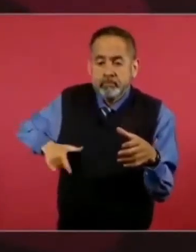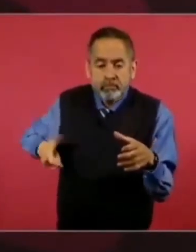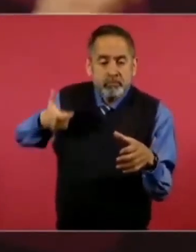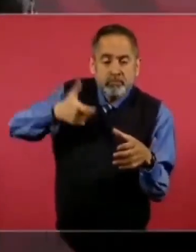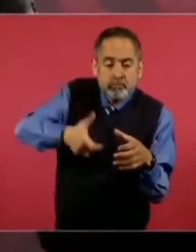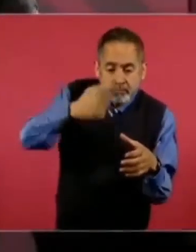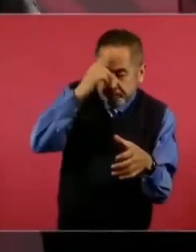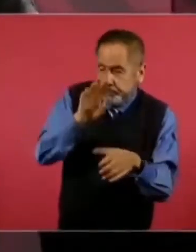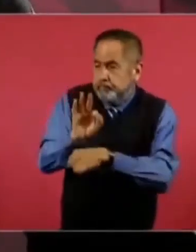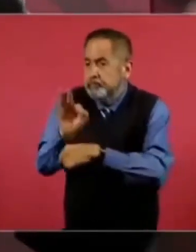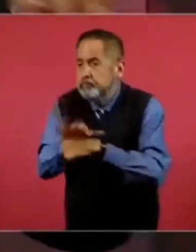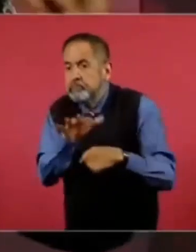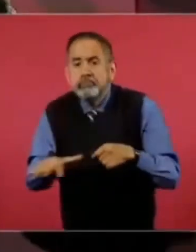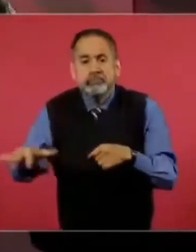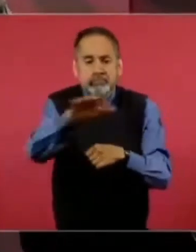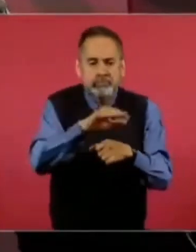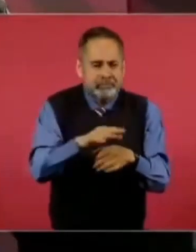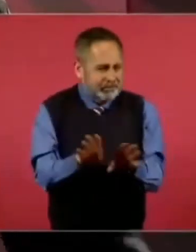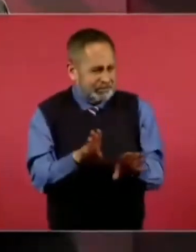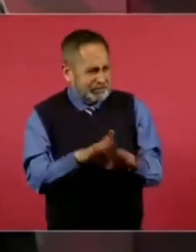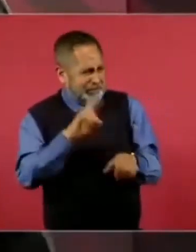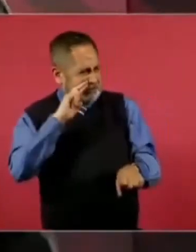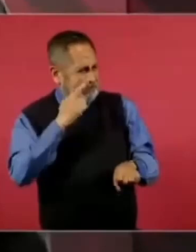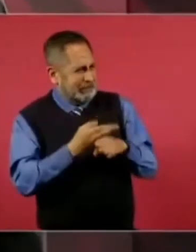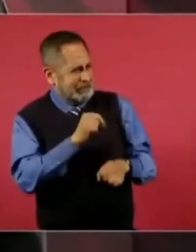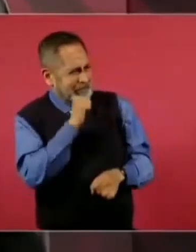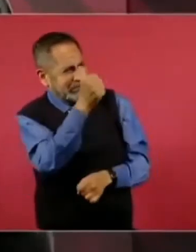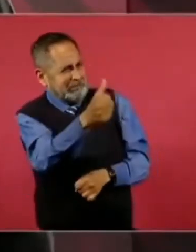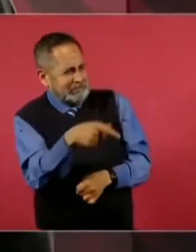¿Cómo van a actuar así?